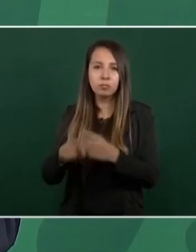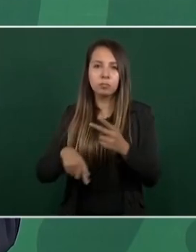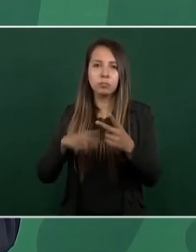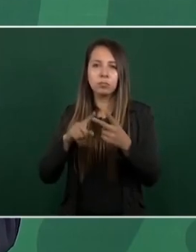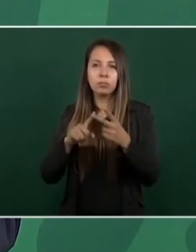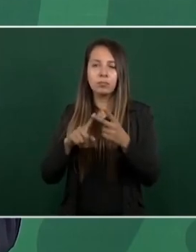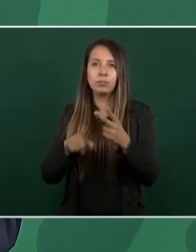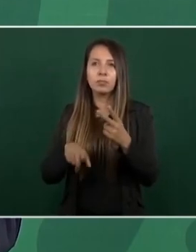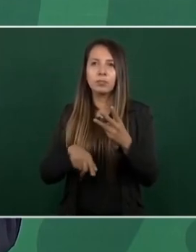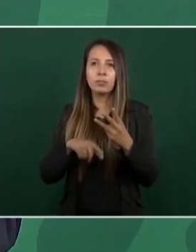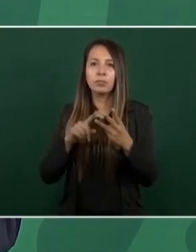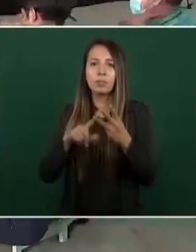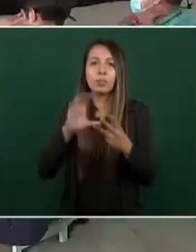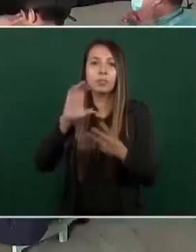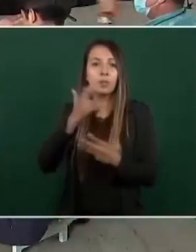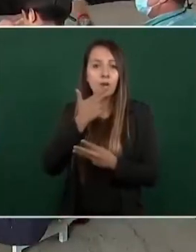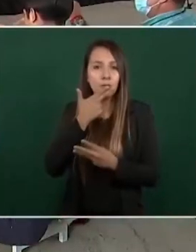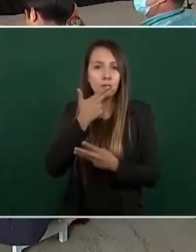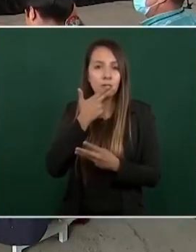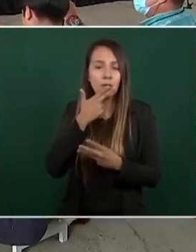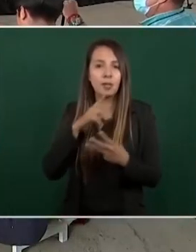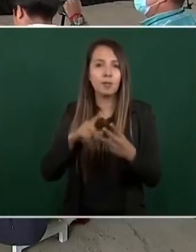en Chihuahua